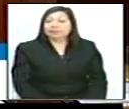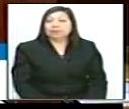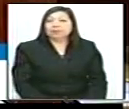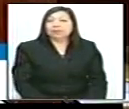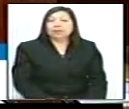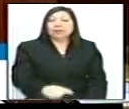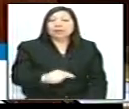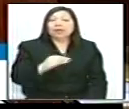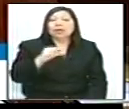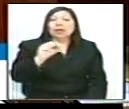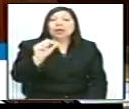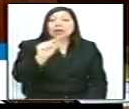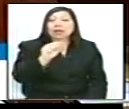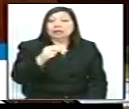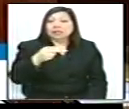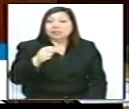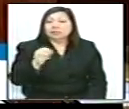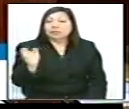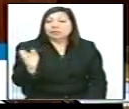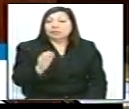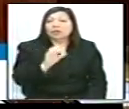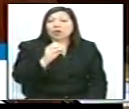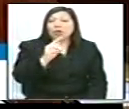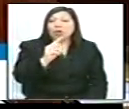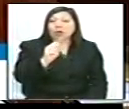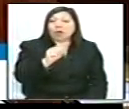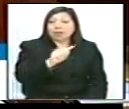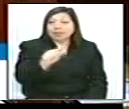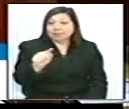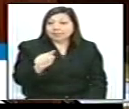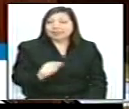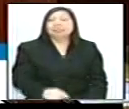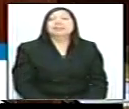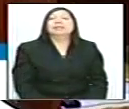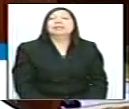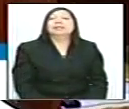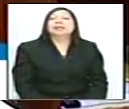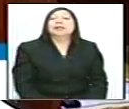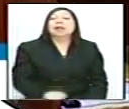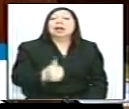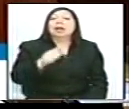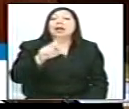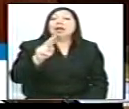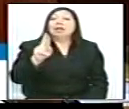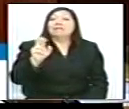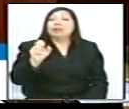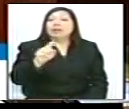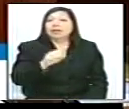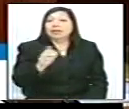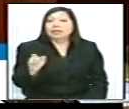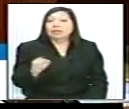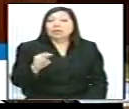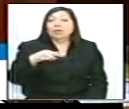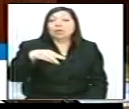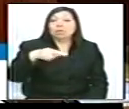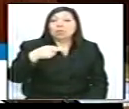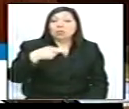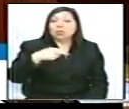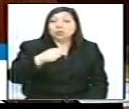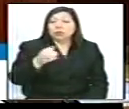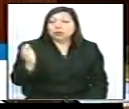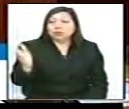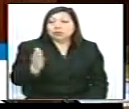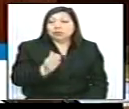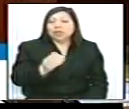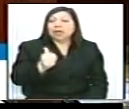Carlos Guillermo Jacanson Nieto, Gonzalo Ortiz de Ceballos Olaechea, Ernesto Álvarez Miranda, Delia Muñoz Muñoz,